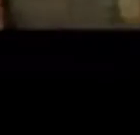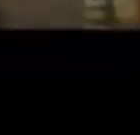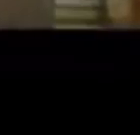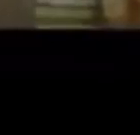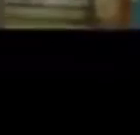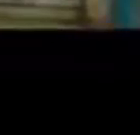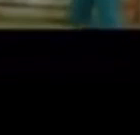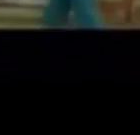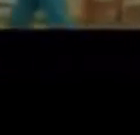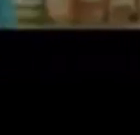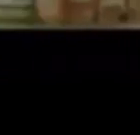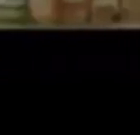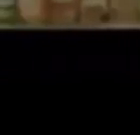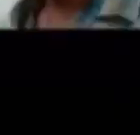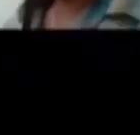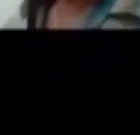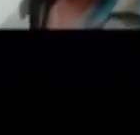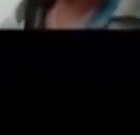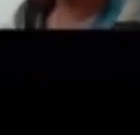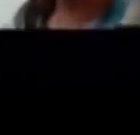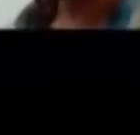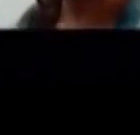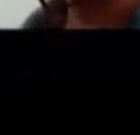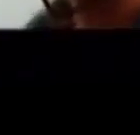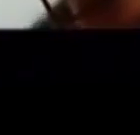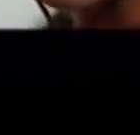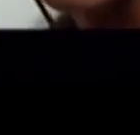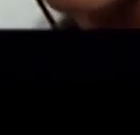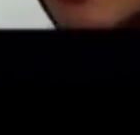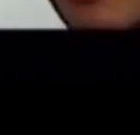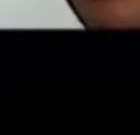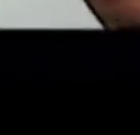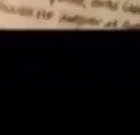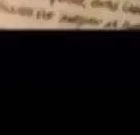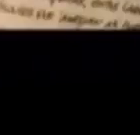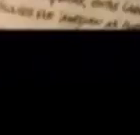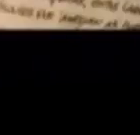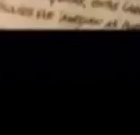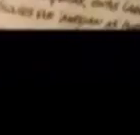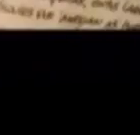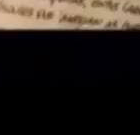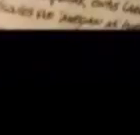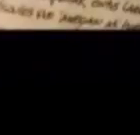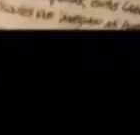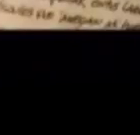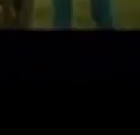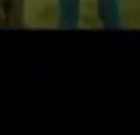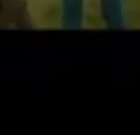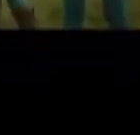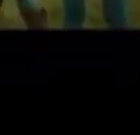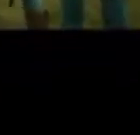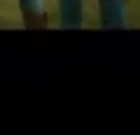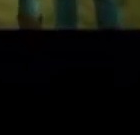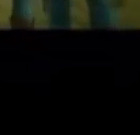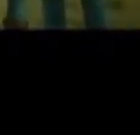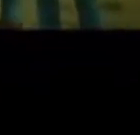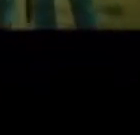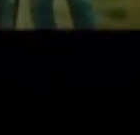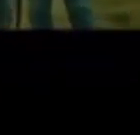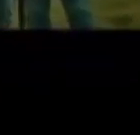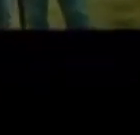ni que parezca acaso de prosa. Dice en la carta: febrero del año más